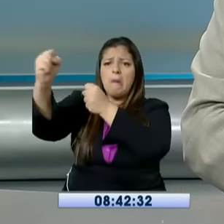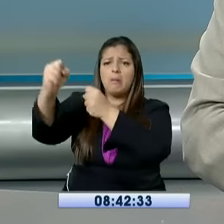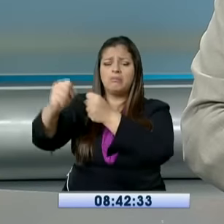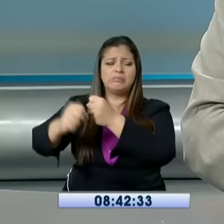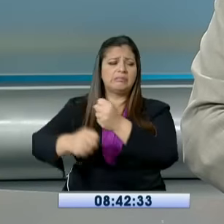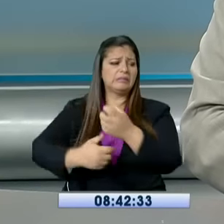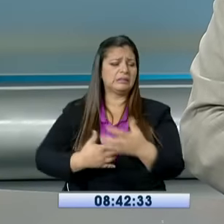con temor.